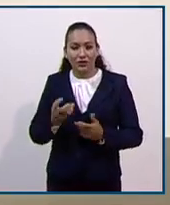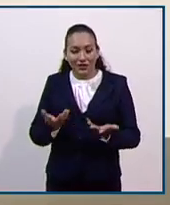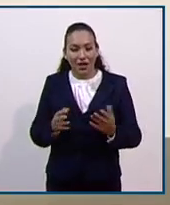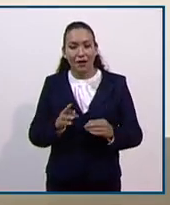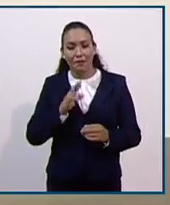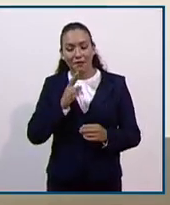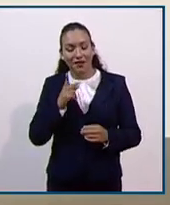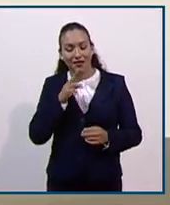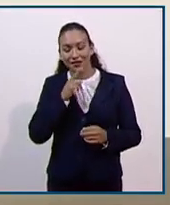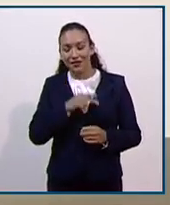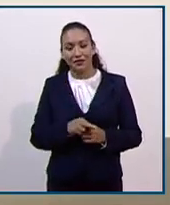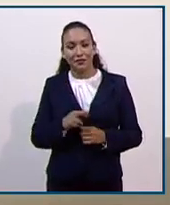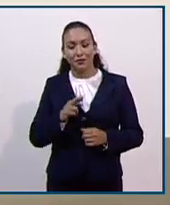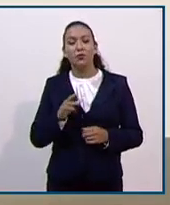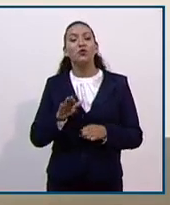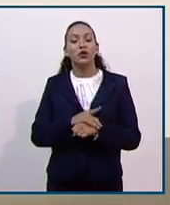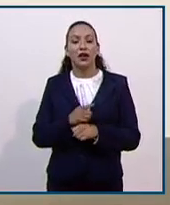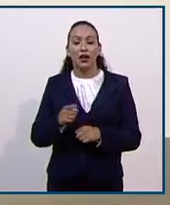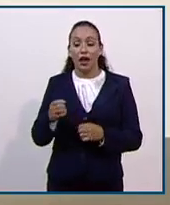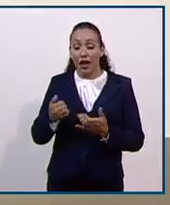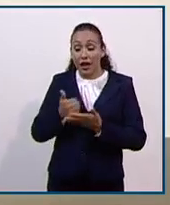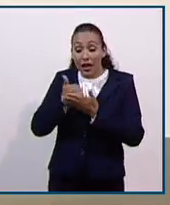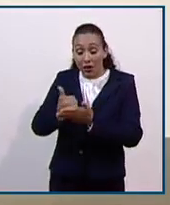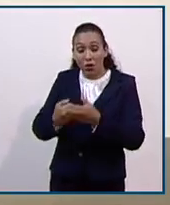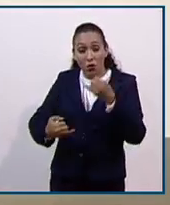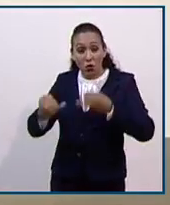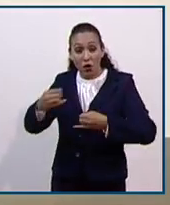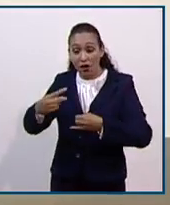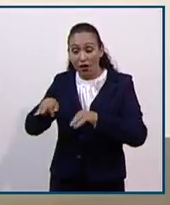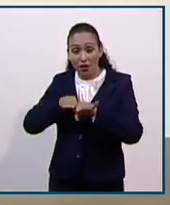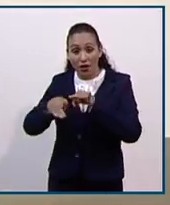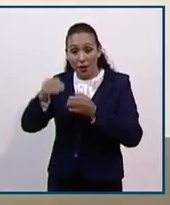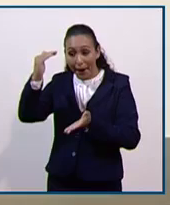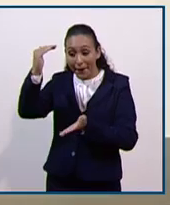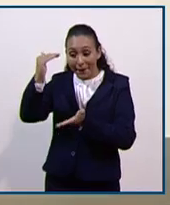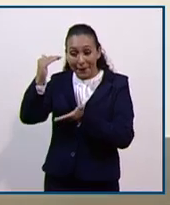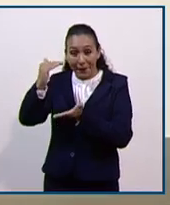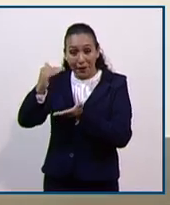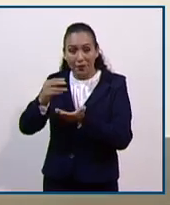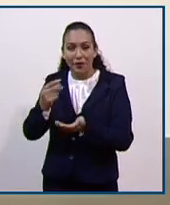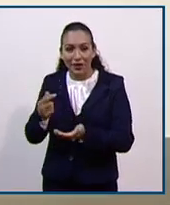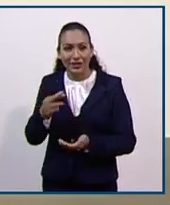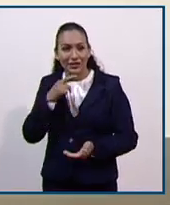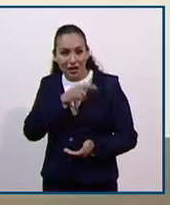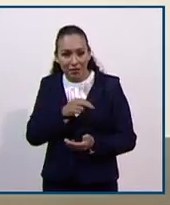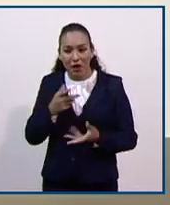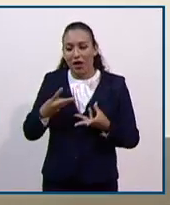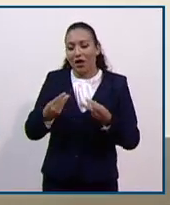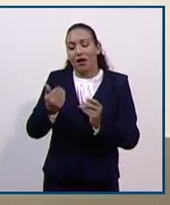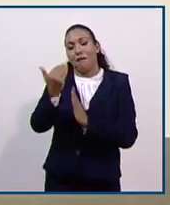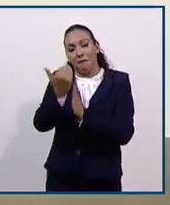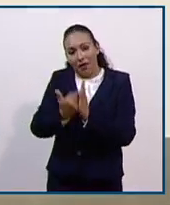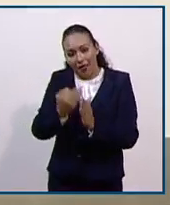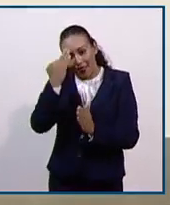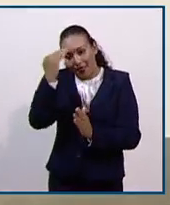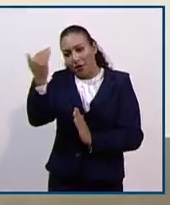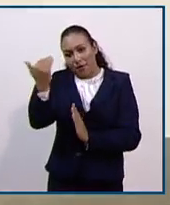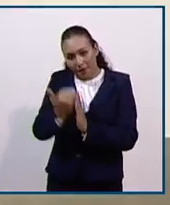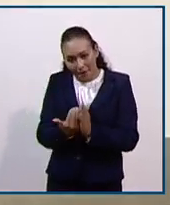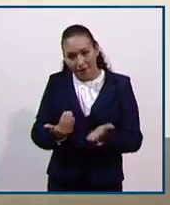y de verdad contribuir a resolver las diferencias a menor costo y en menor